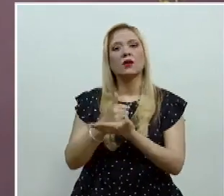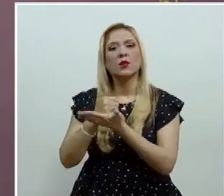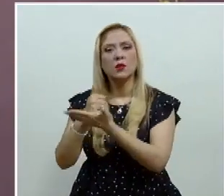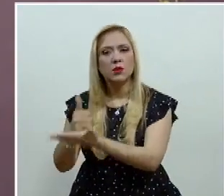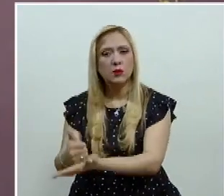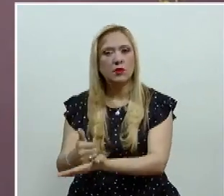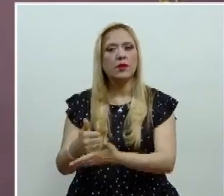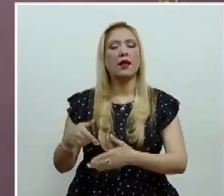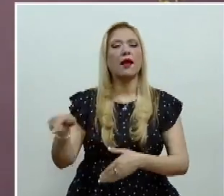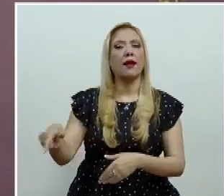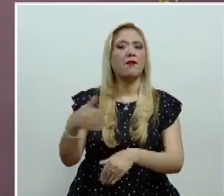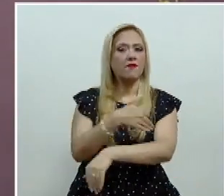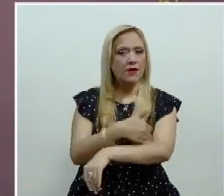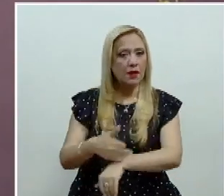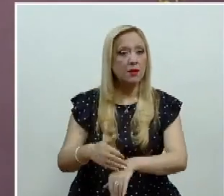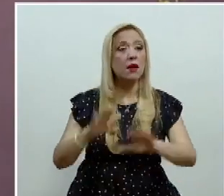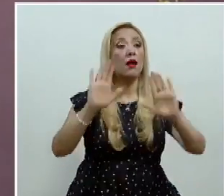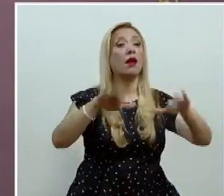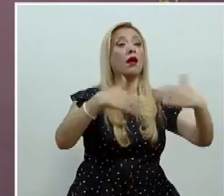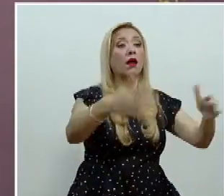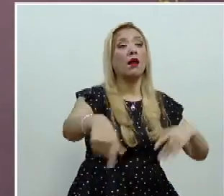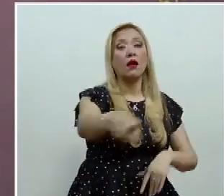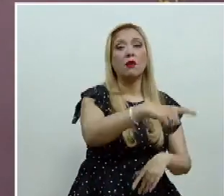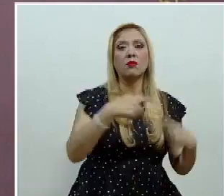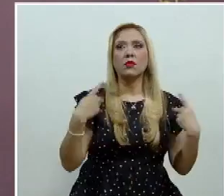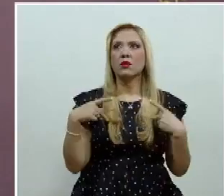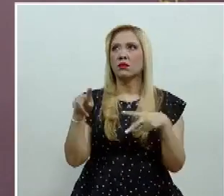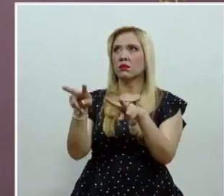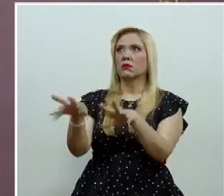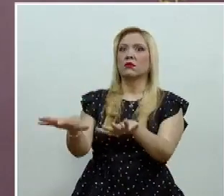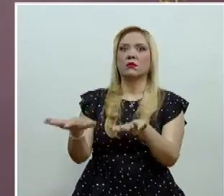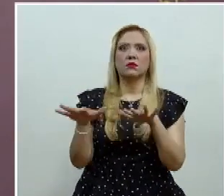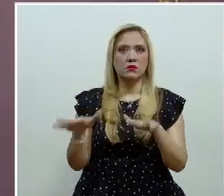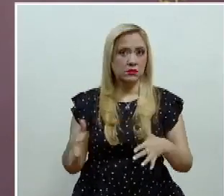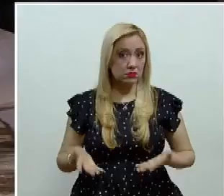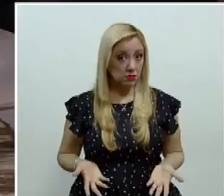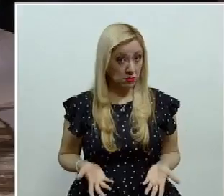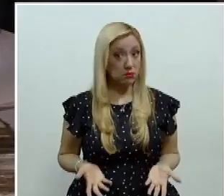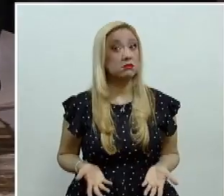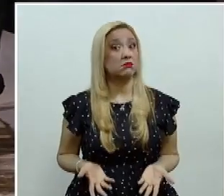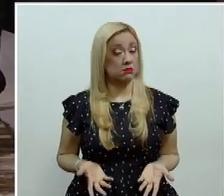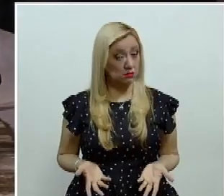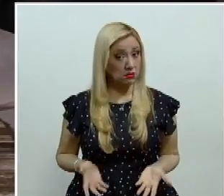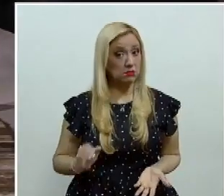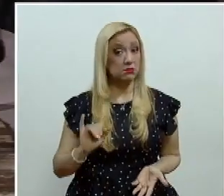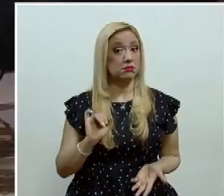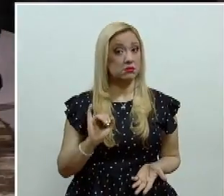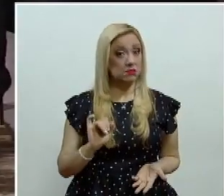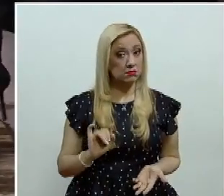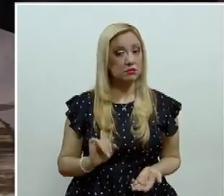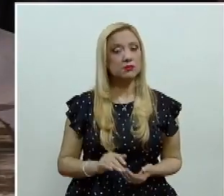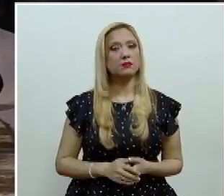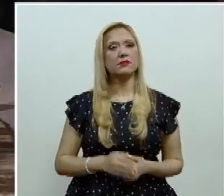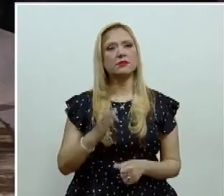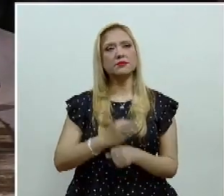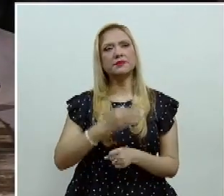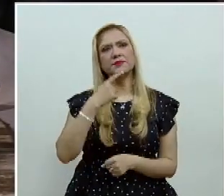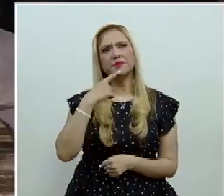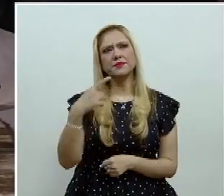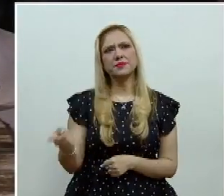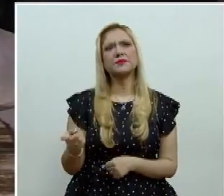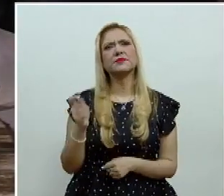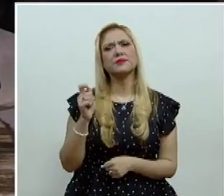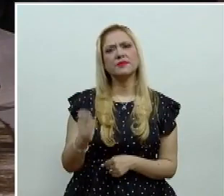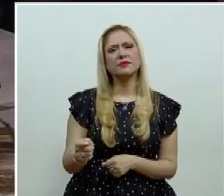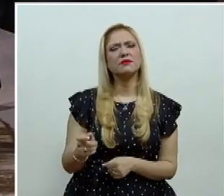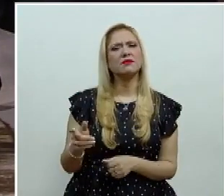las comunidades que están siendo víctimas de estas violencias. Claro, porque también impacta ahí, ¿no? Claro, y fíjate, Vero, ahorita que decías víctima directa